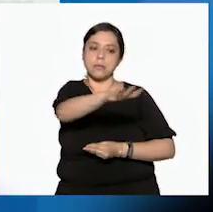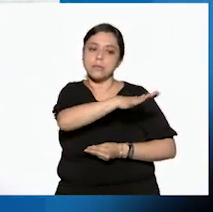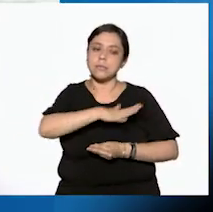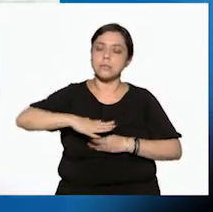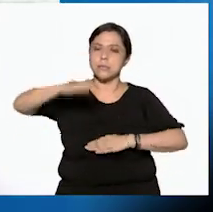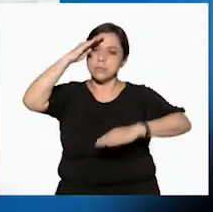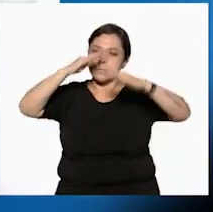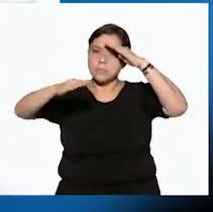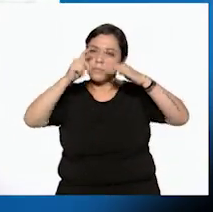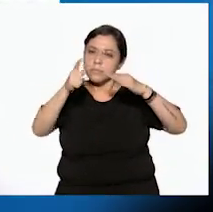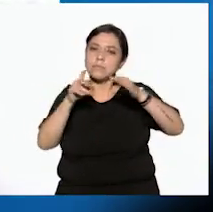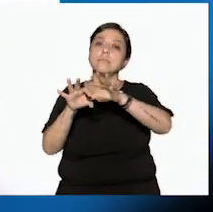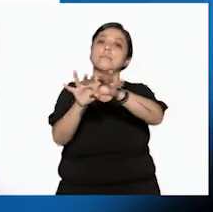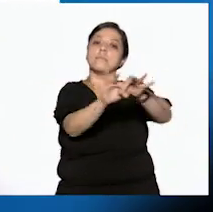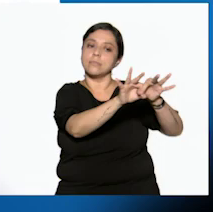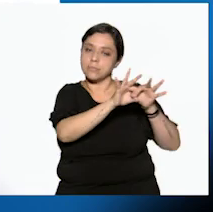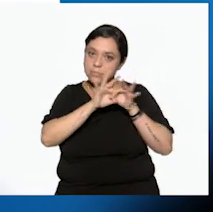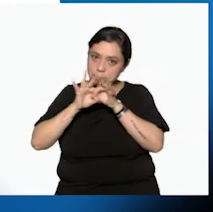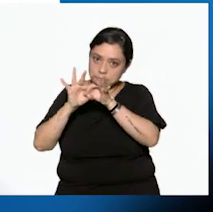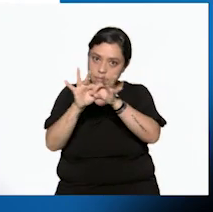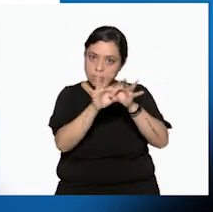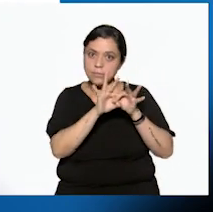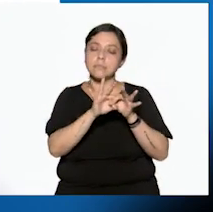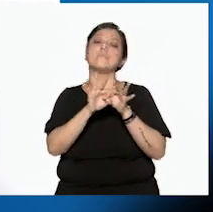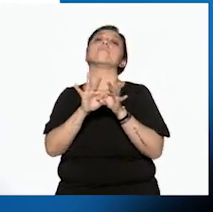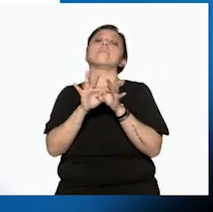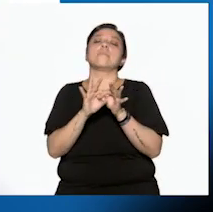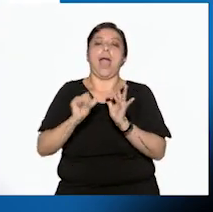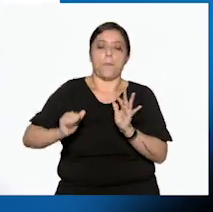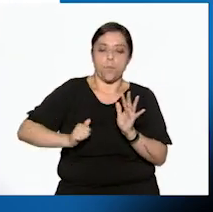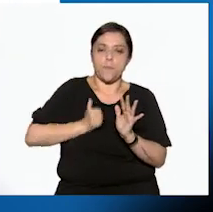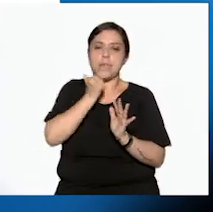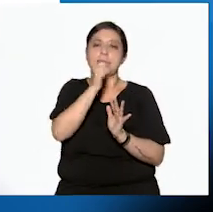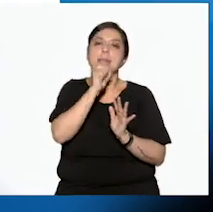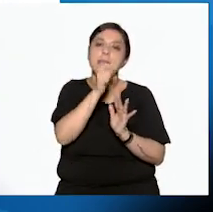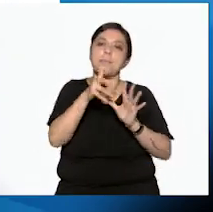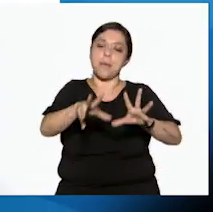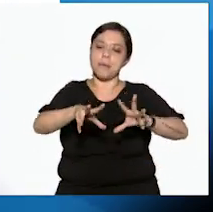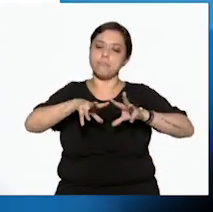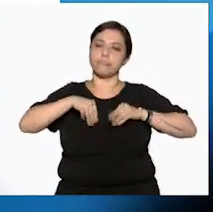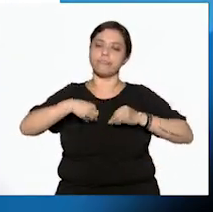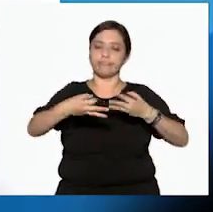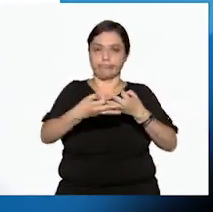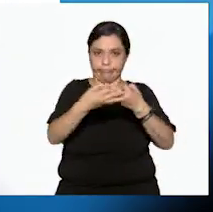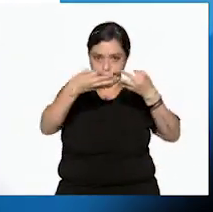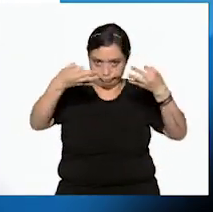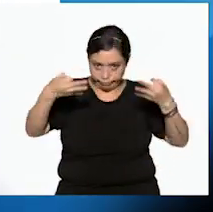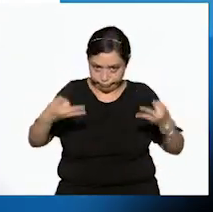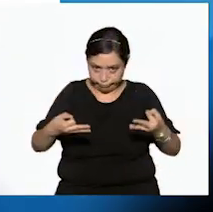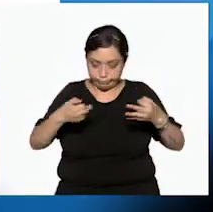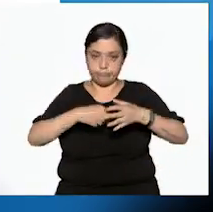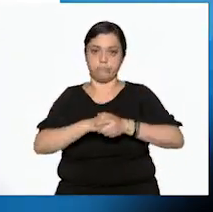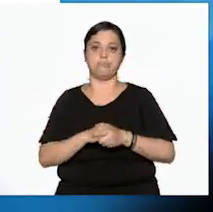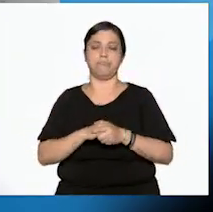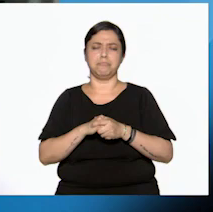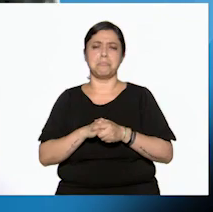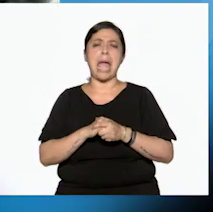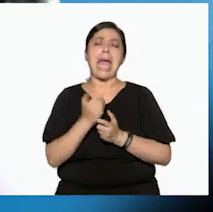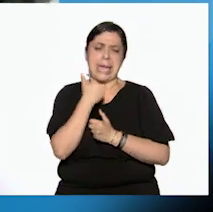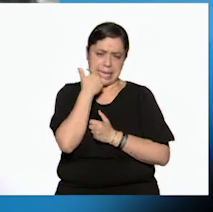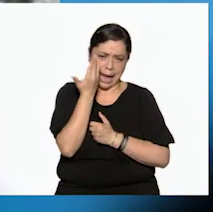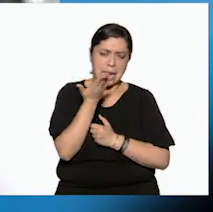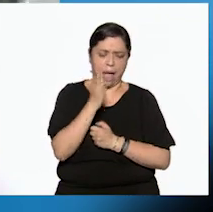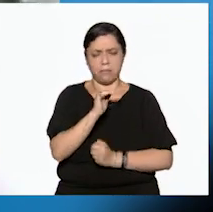forma colectiva de organizar, explotar y poseer las tierras. Sin duda, las intenciones eran